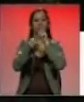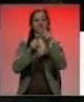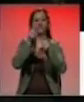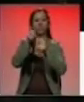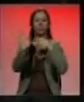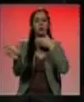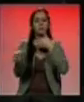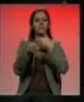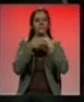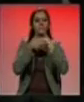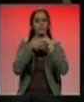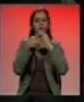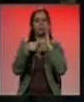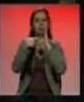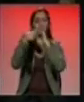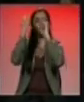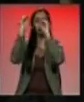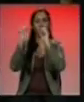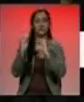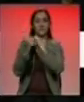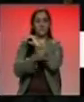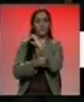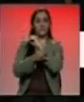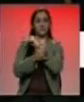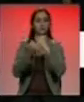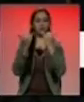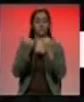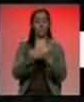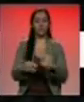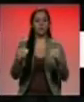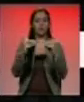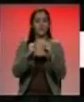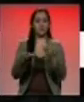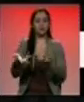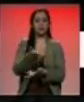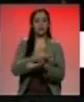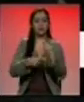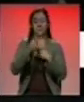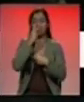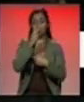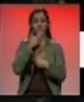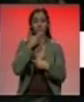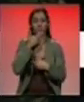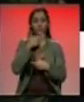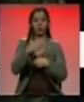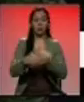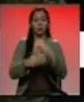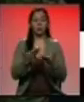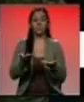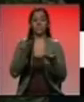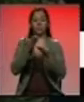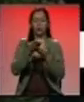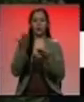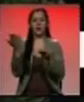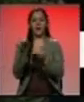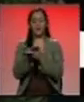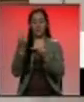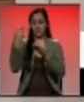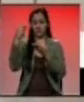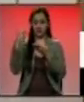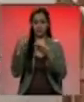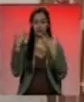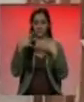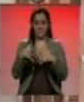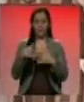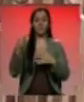En el que tenemos todos los elementos que escribió el señor presidente, el reflujograma, certificados de votación, actas de escrutinio y demás.